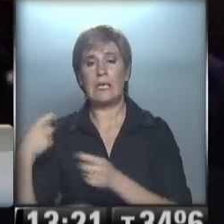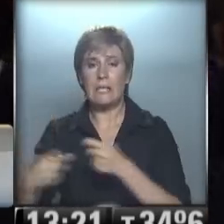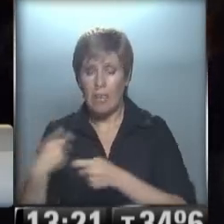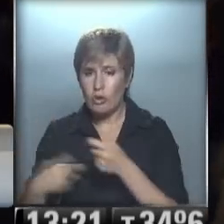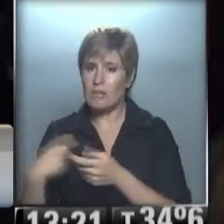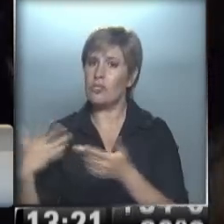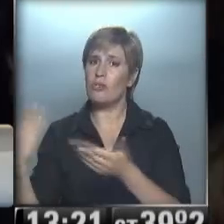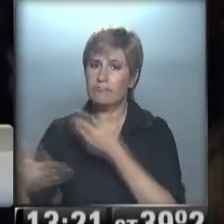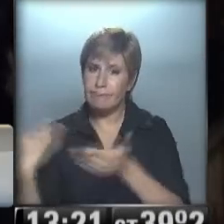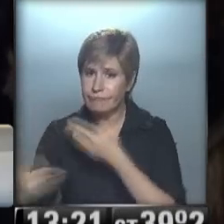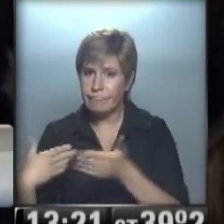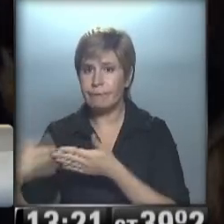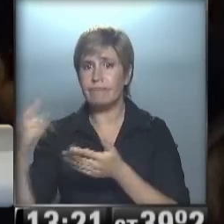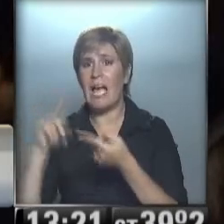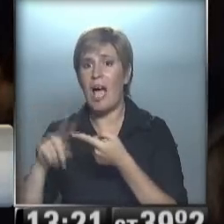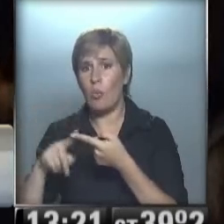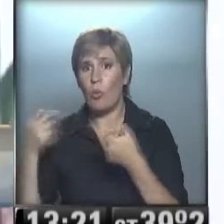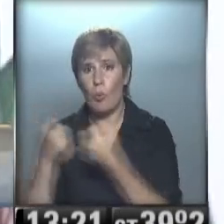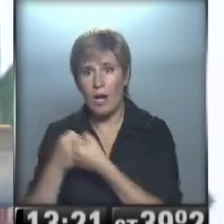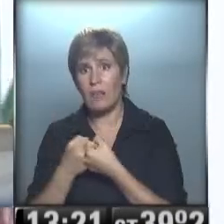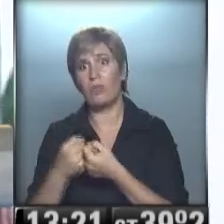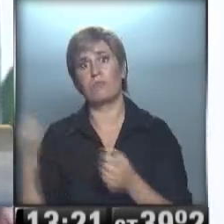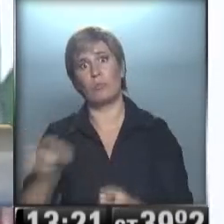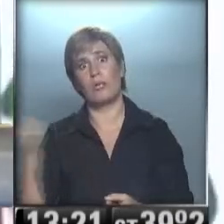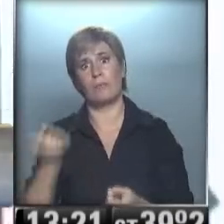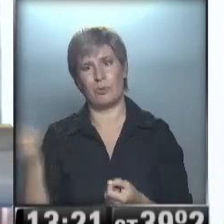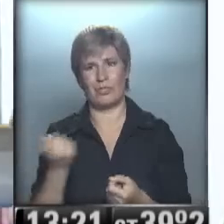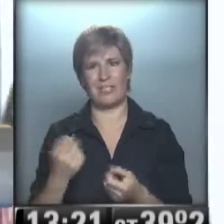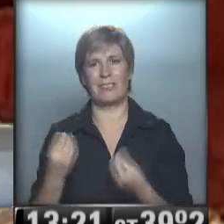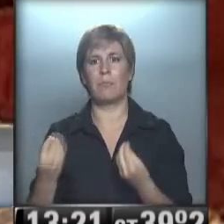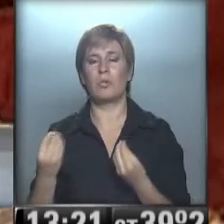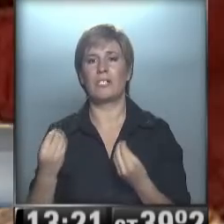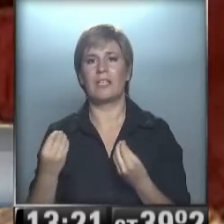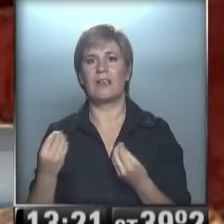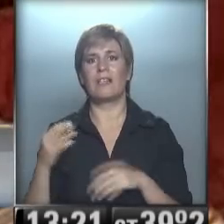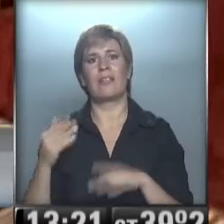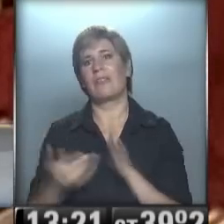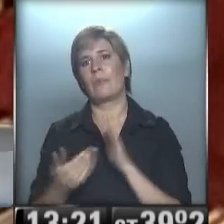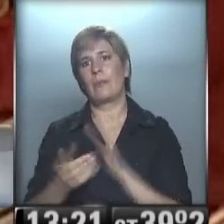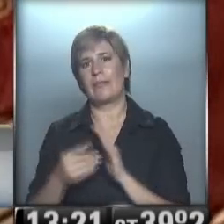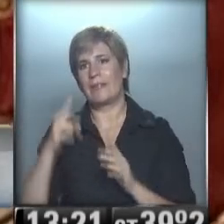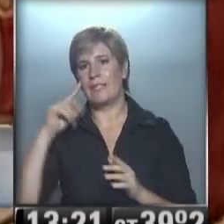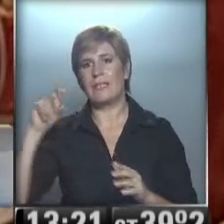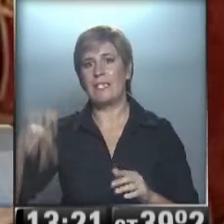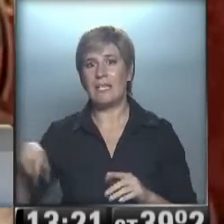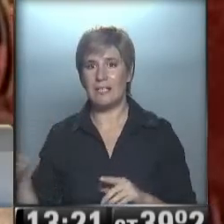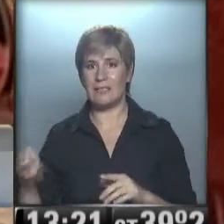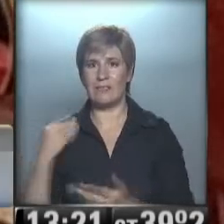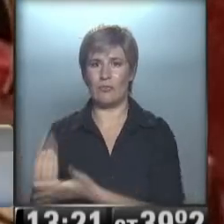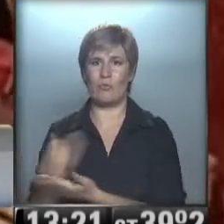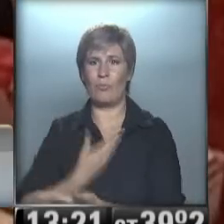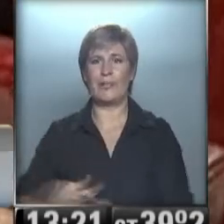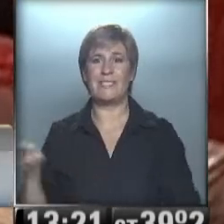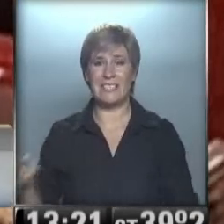alcanzado esta etapa, algo que muchos analistas atribuyen al cambio de tónica producido por el arribo a la presidencia de Irán del